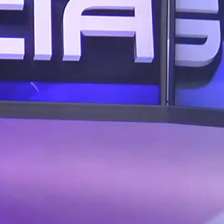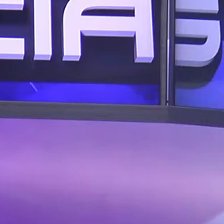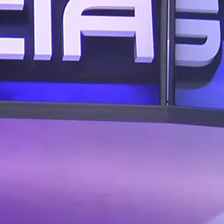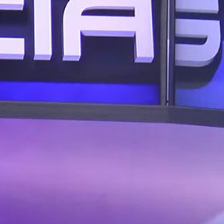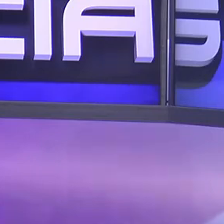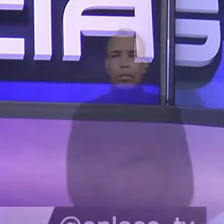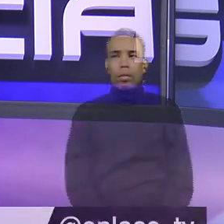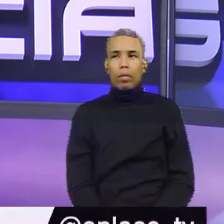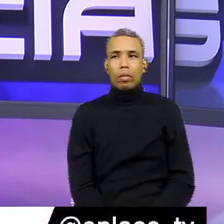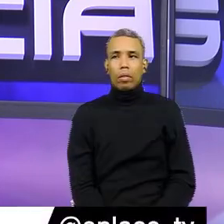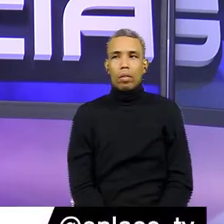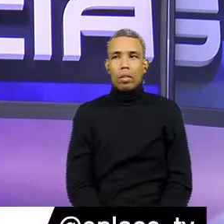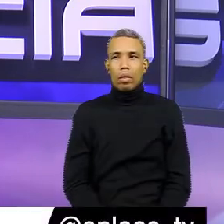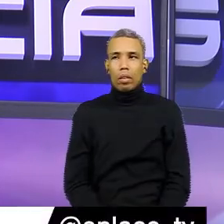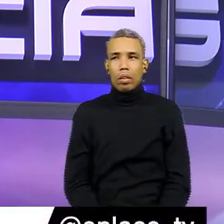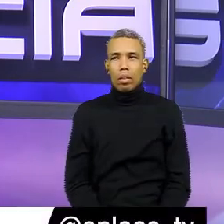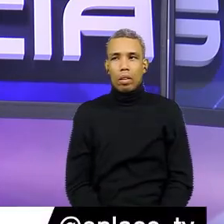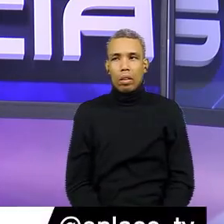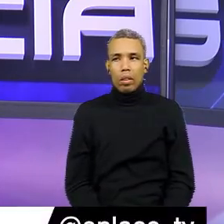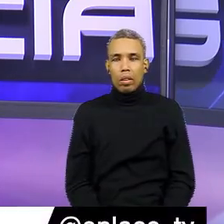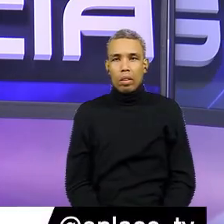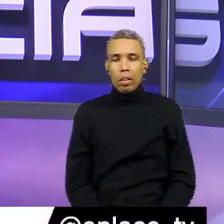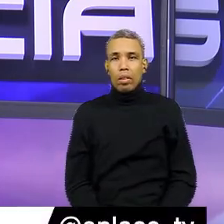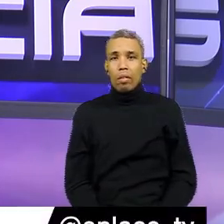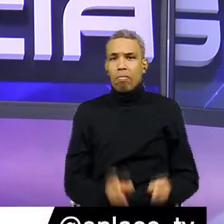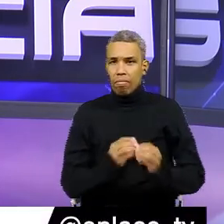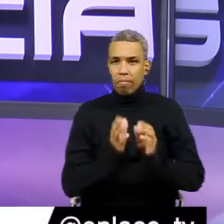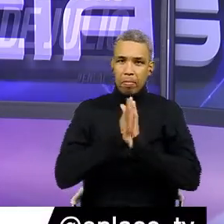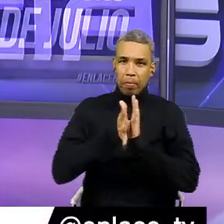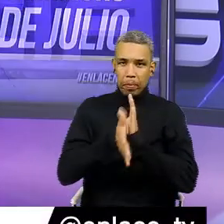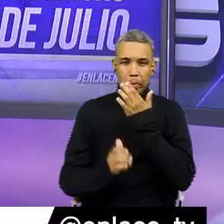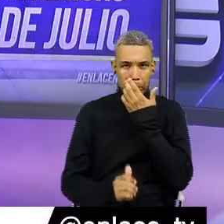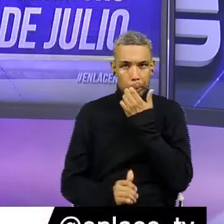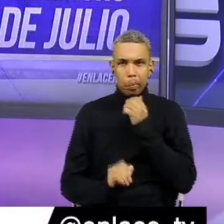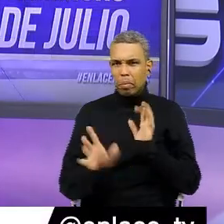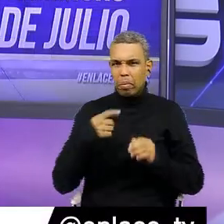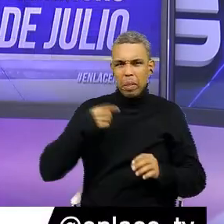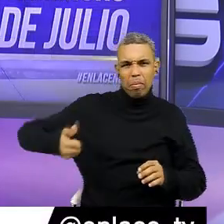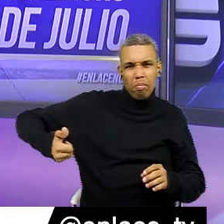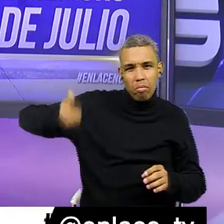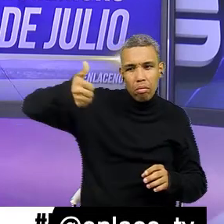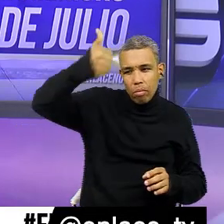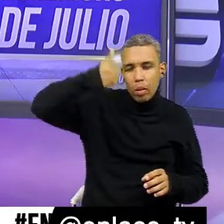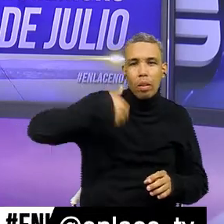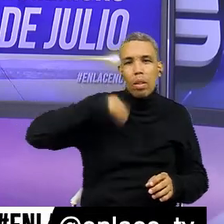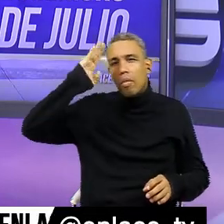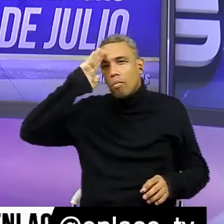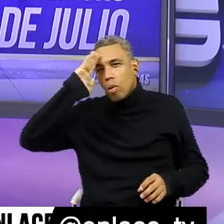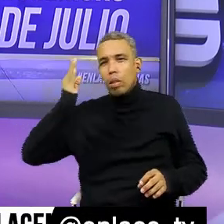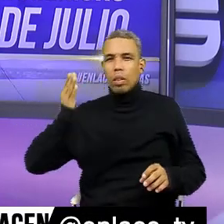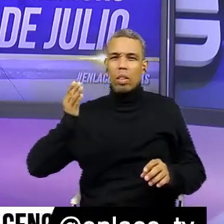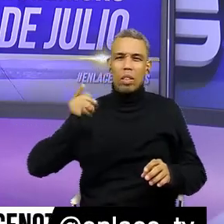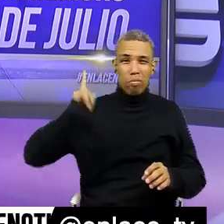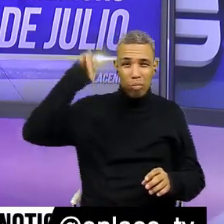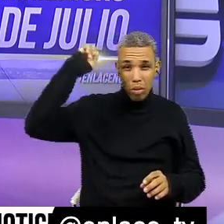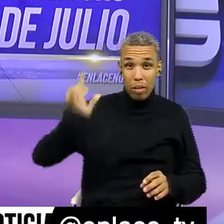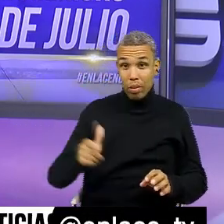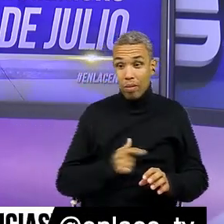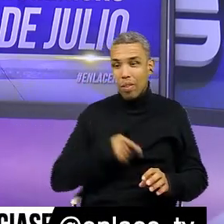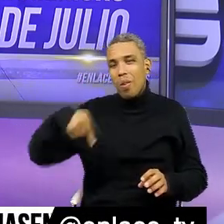Continuamos con más información en Enlace Noticias fin de semana. Autoridades municipales, militares y de policía conmemoraron en Barranca Bermeja el grito